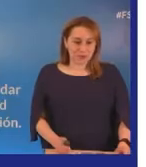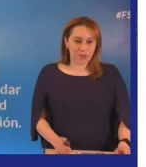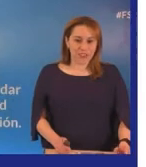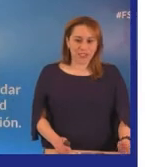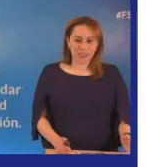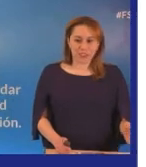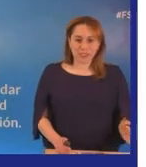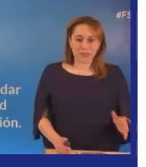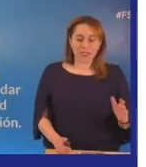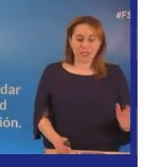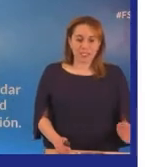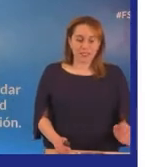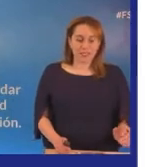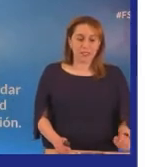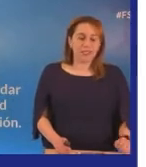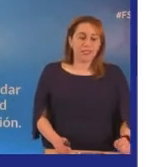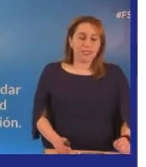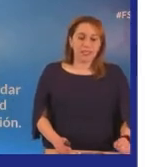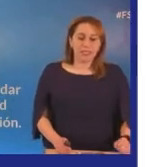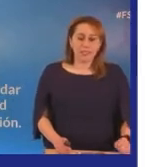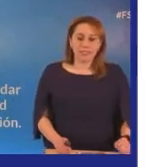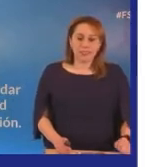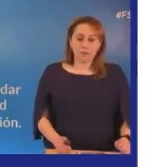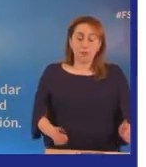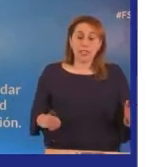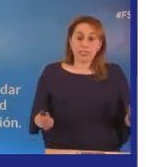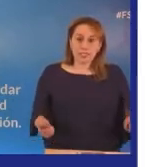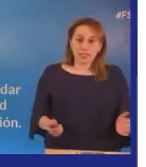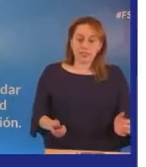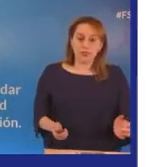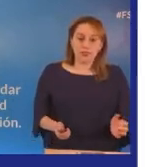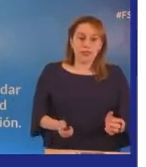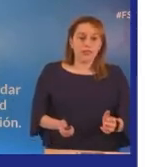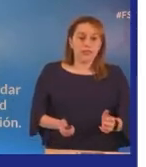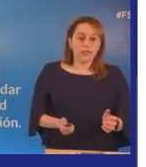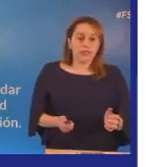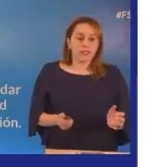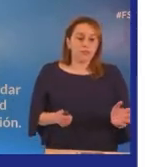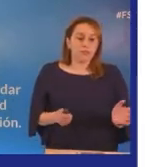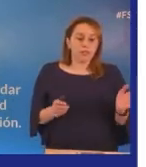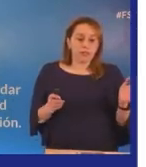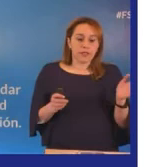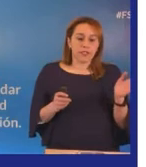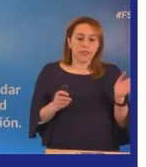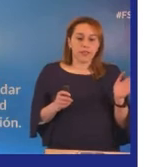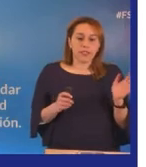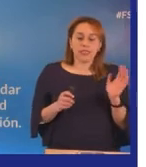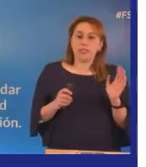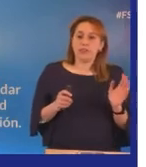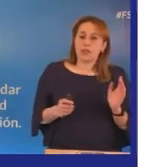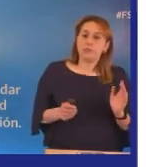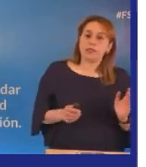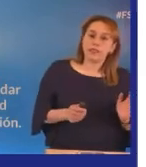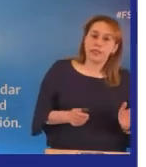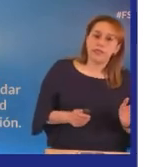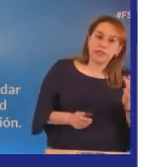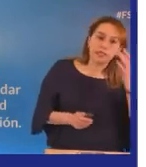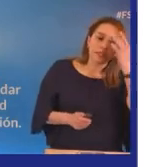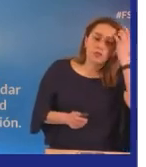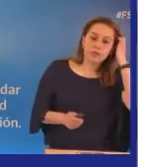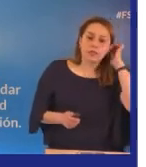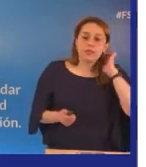Bueno, voy a hablar de un tema súper chévere, es muy extenso. Vamos a ver lo que tiene que ver con la parte